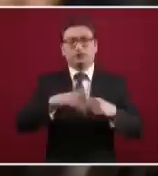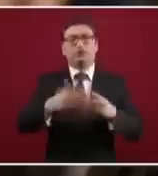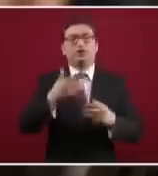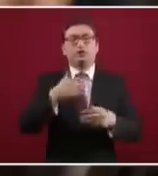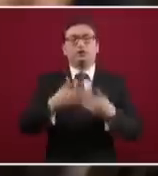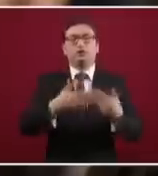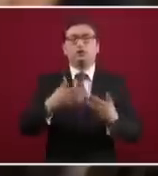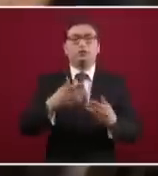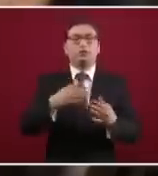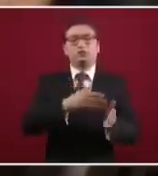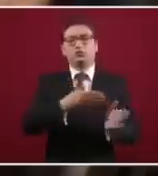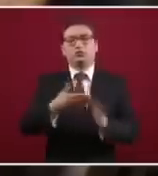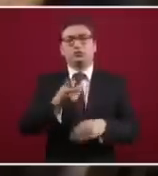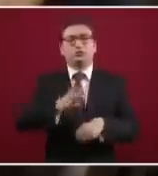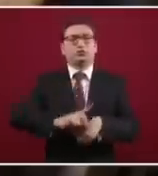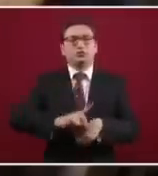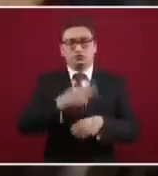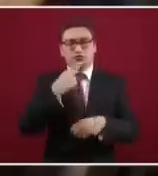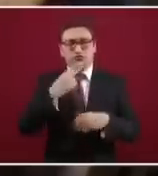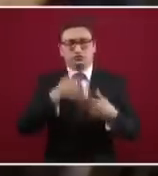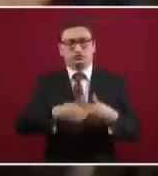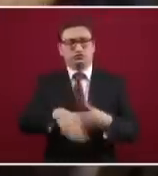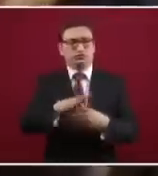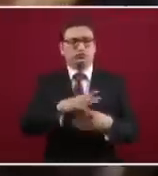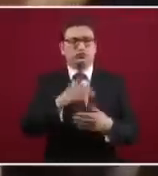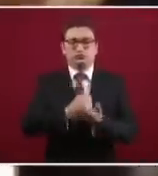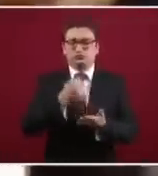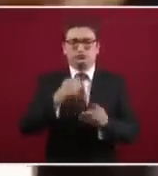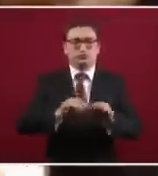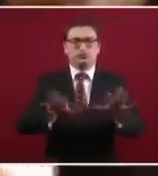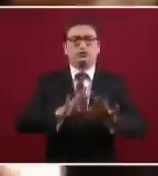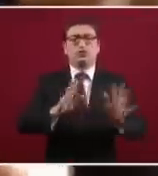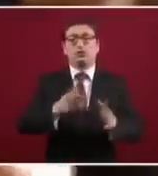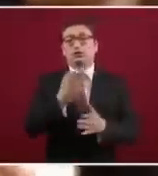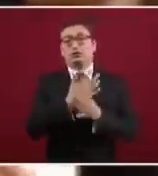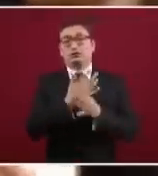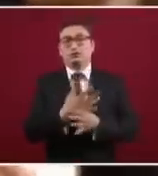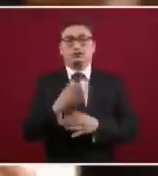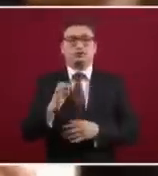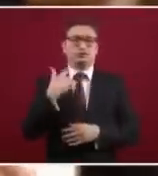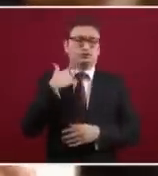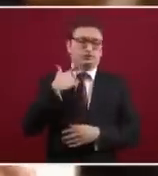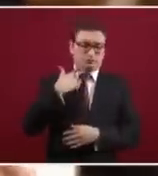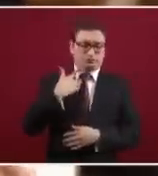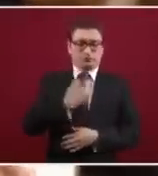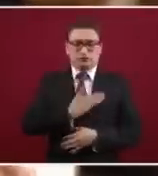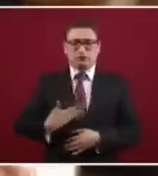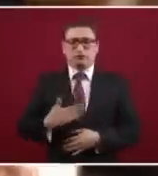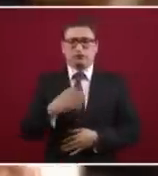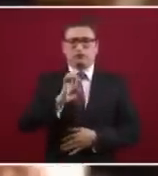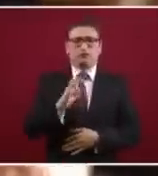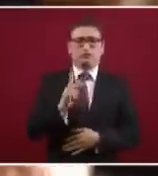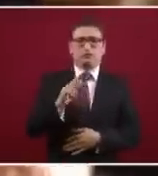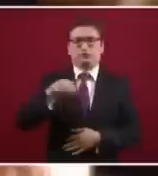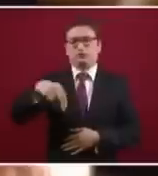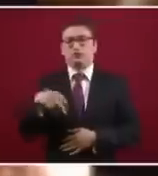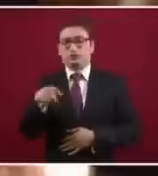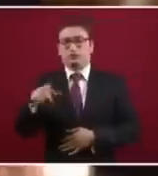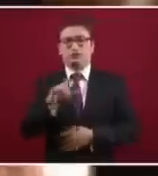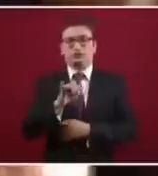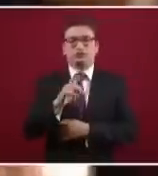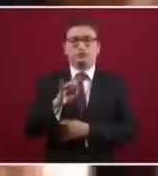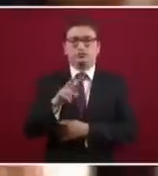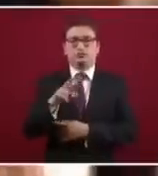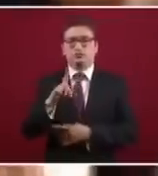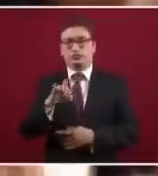entró en vigor al día siguiente, con la que, según dijeron el expresidente Enrique Peña Nieto y Luis Videgaray, el